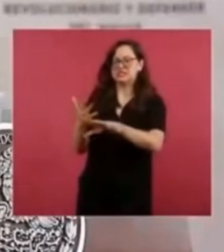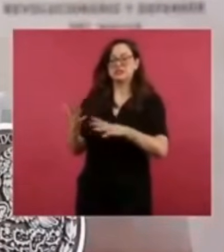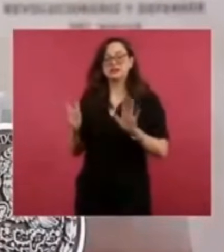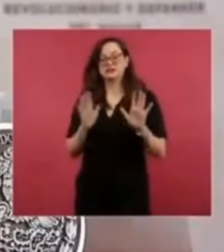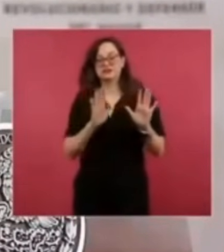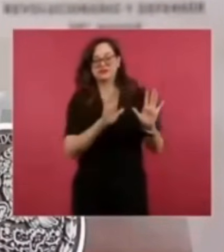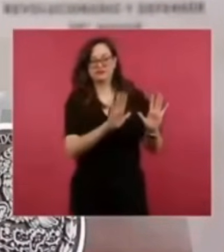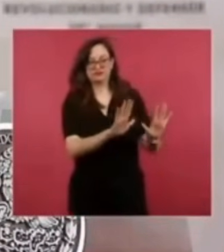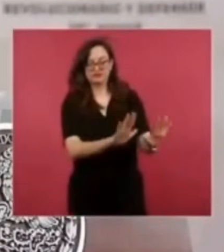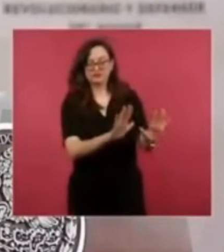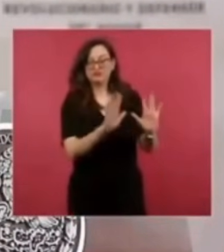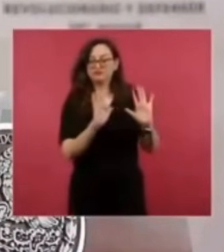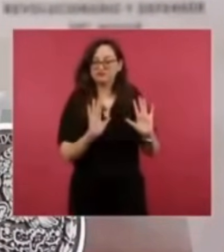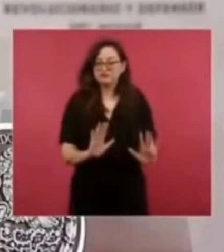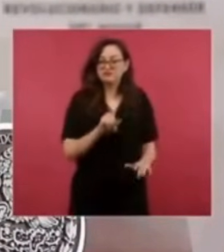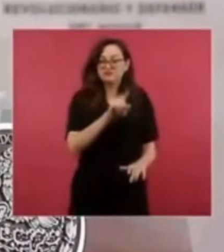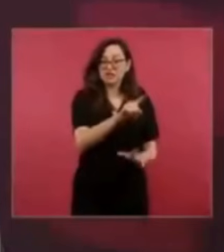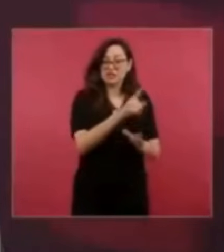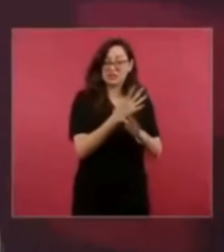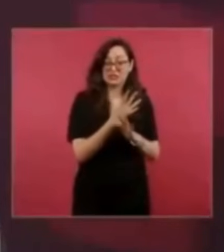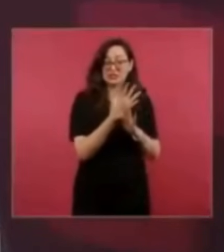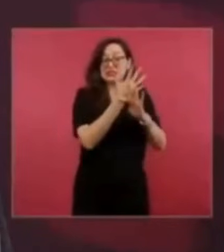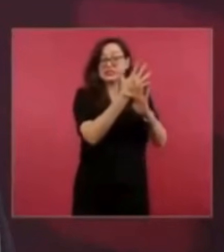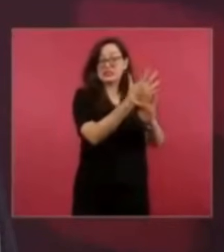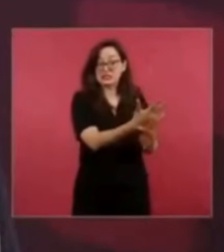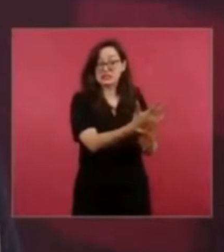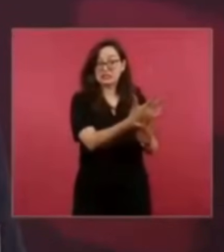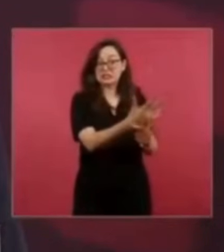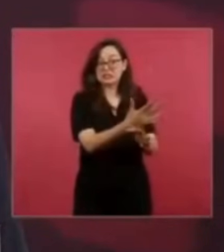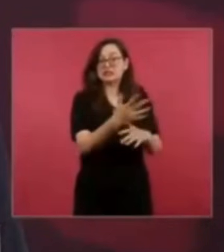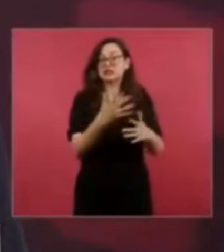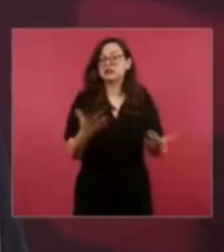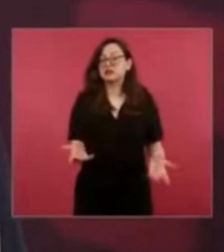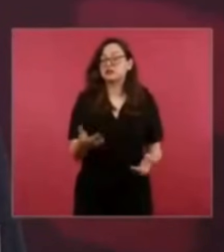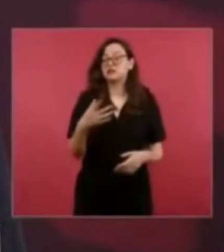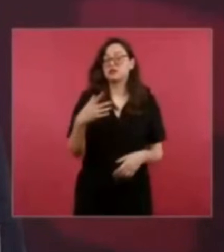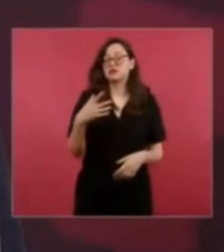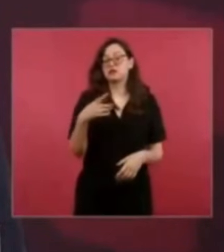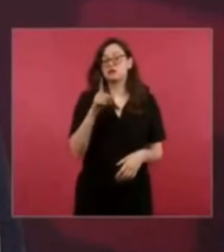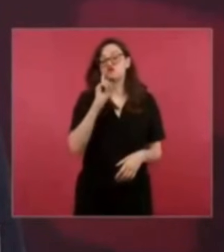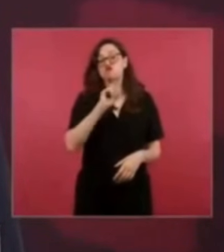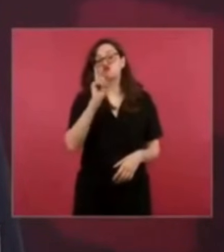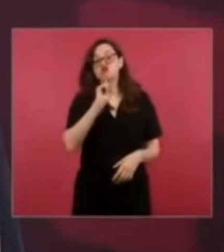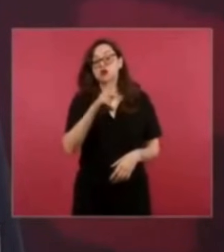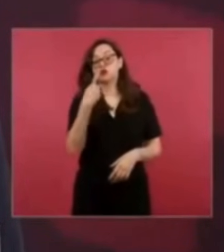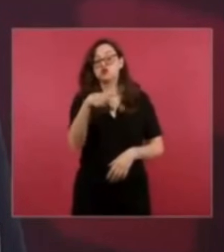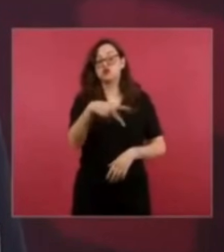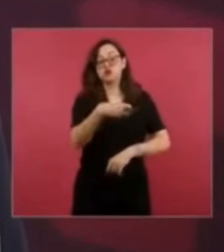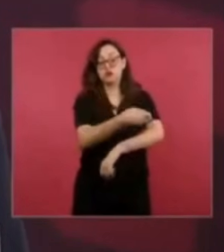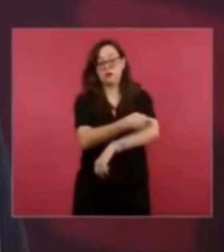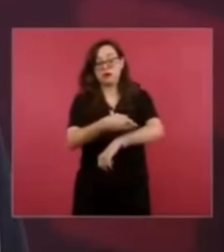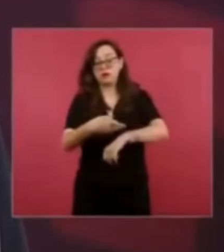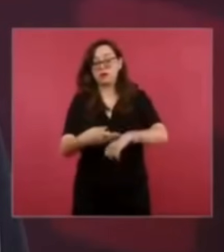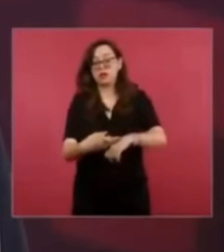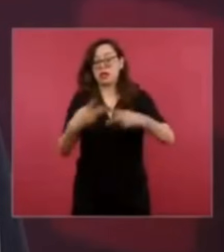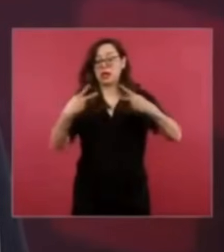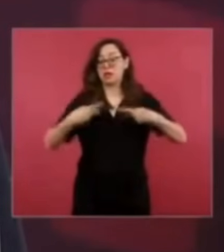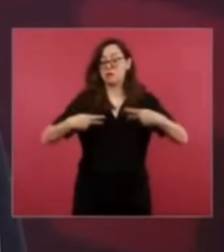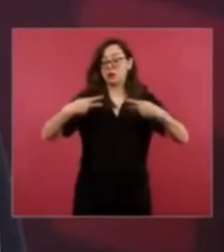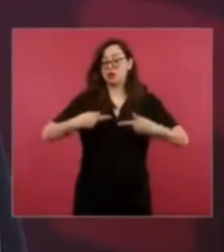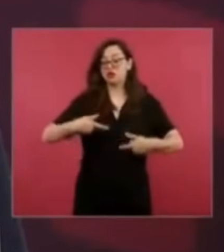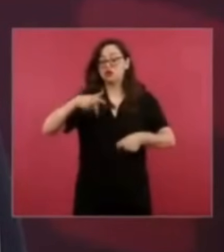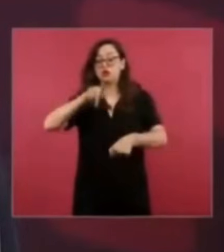que se habían violado los derechos de la familia porque se habían dado a